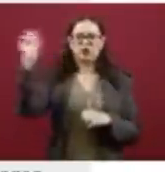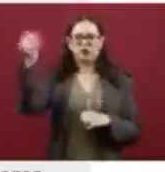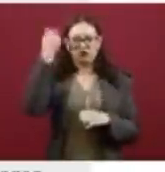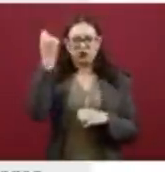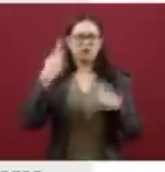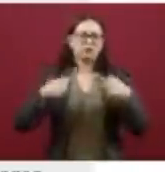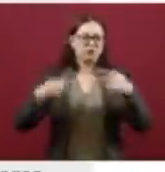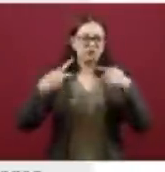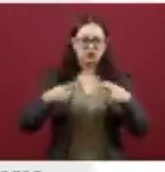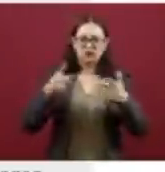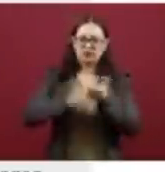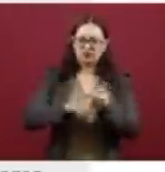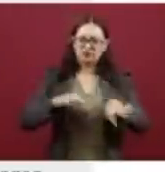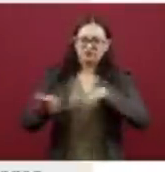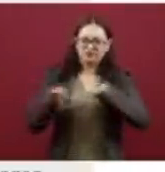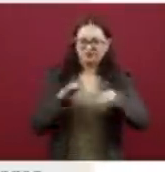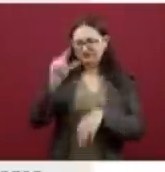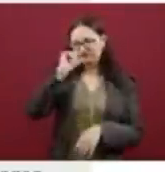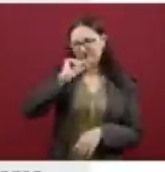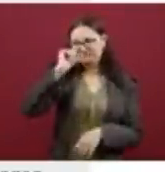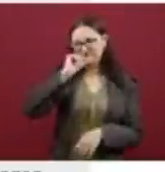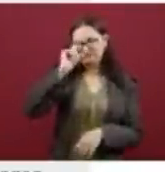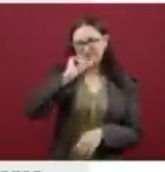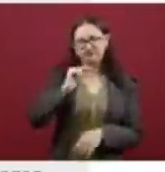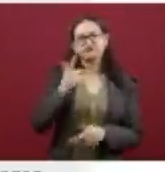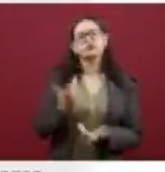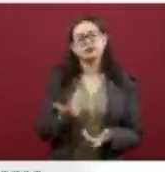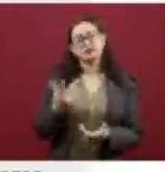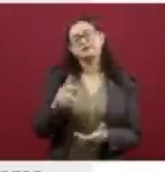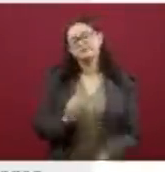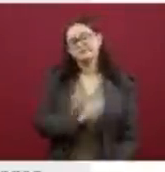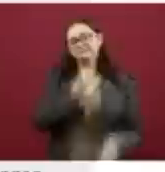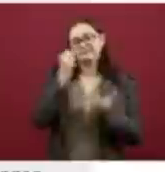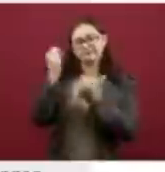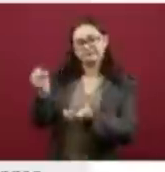personal. Ustedes recordarán, ha habido un presupuesto asignado